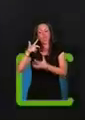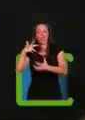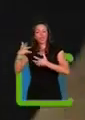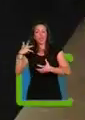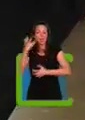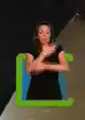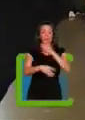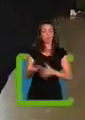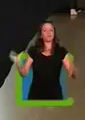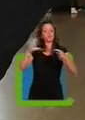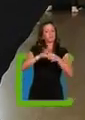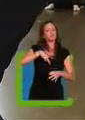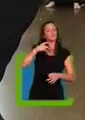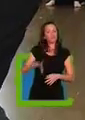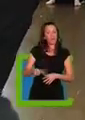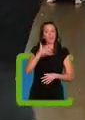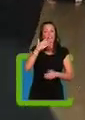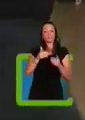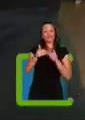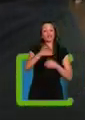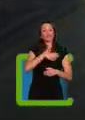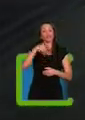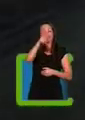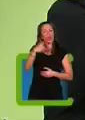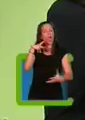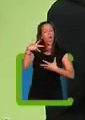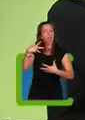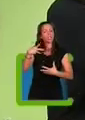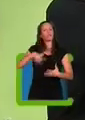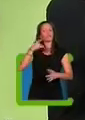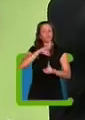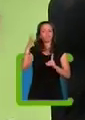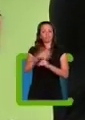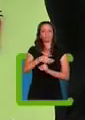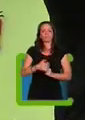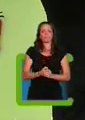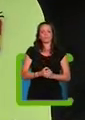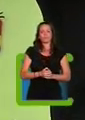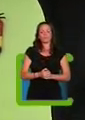talento no está reñido con la discapacidad y que si se quiere ser artista, se puede.